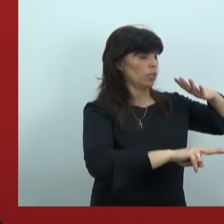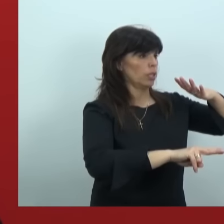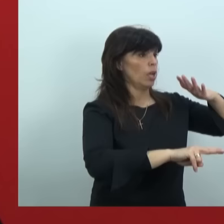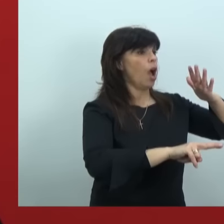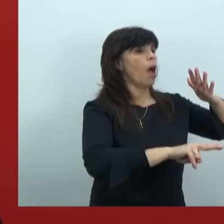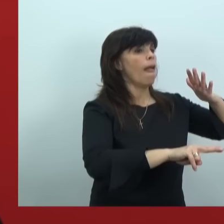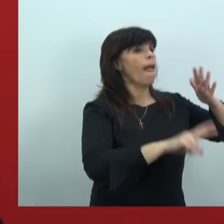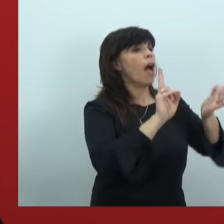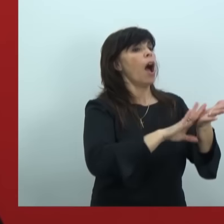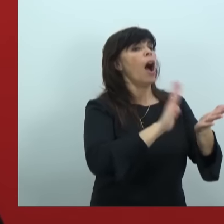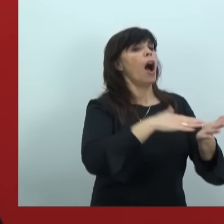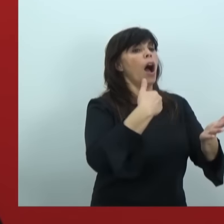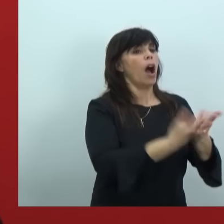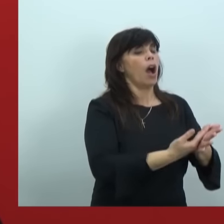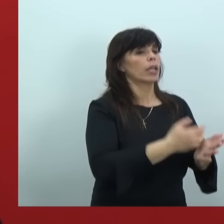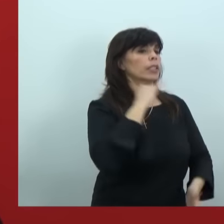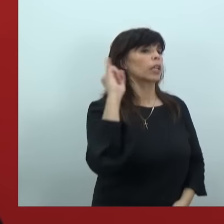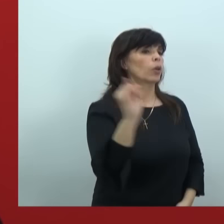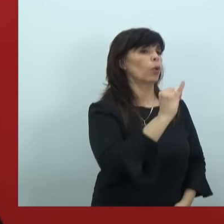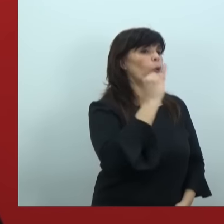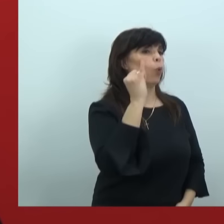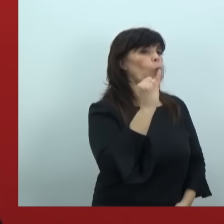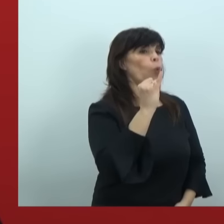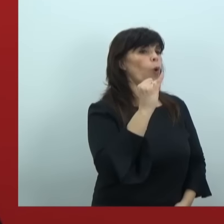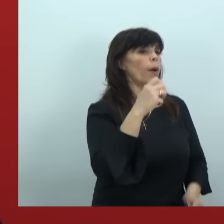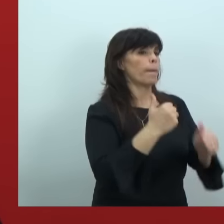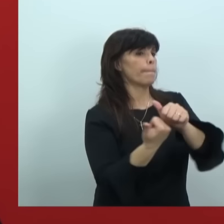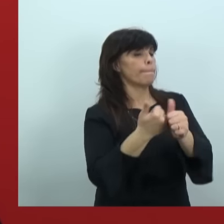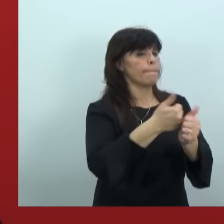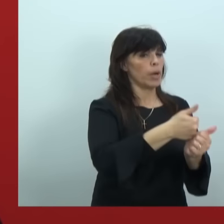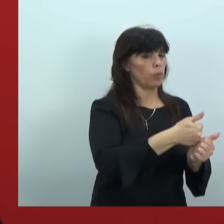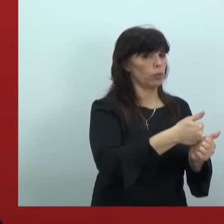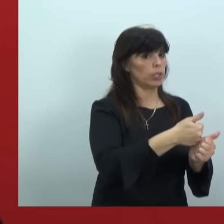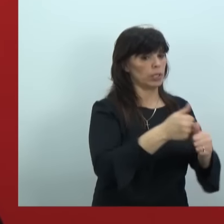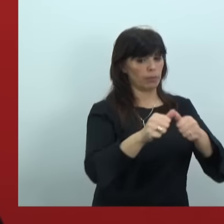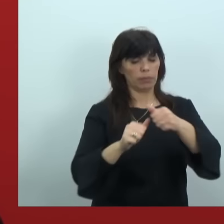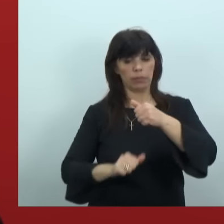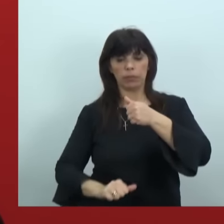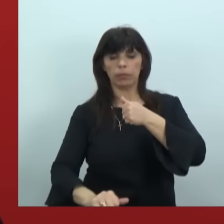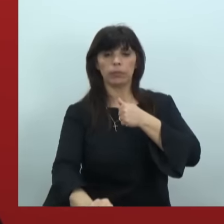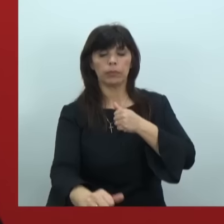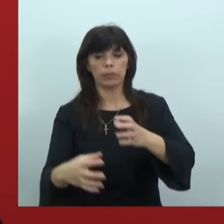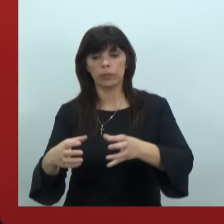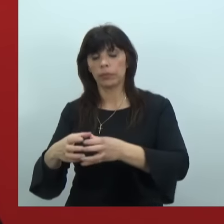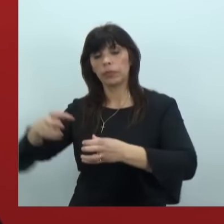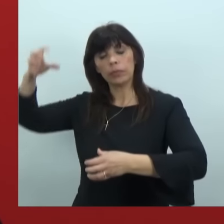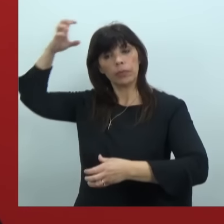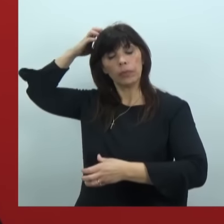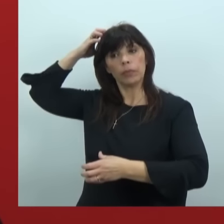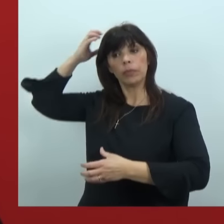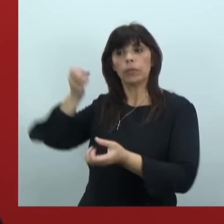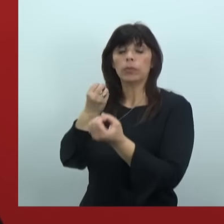Bautista. A partir de ahí se predica el reino, se enseña la gracia,